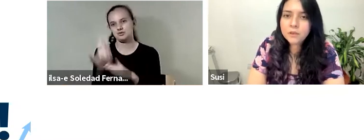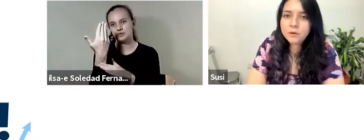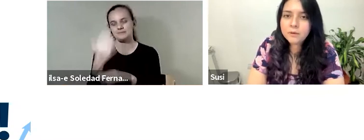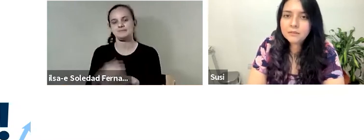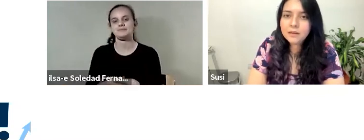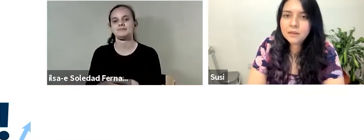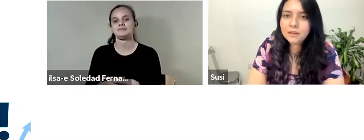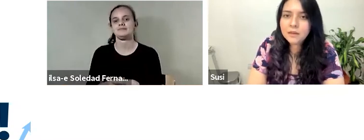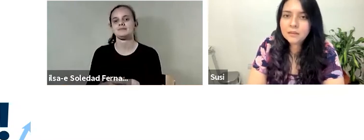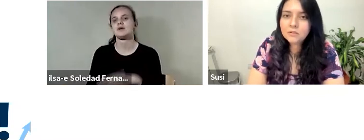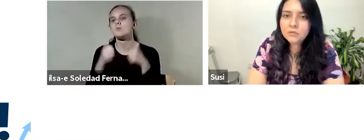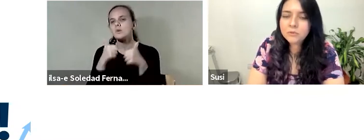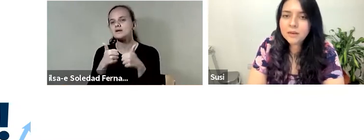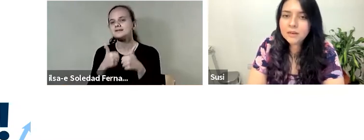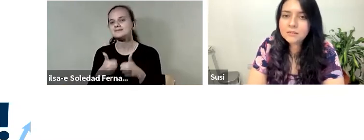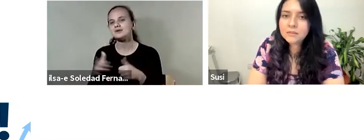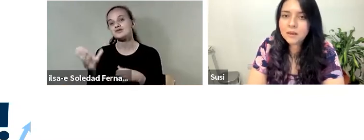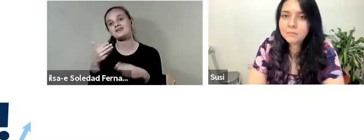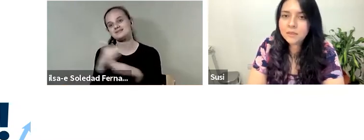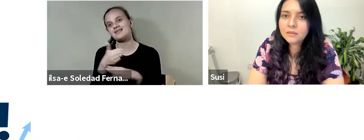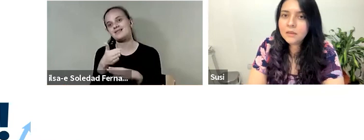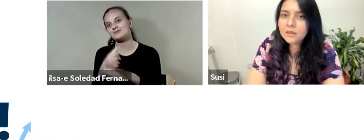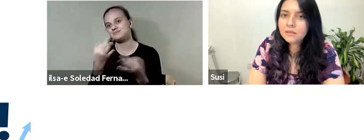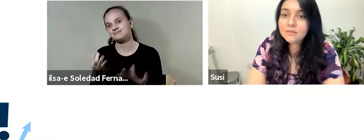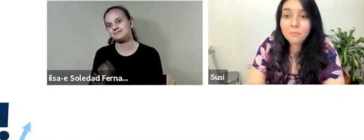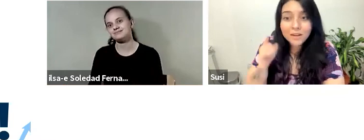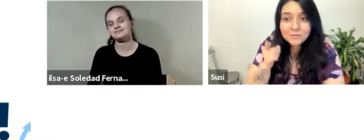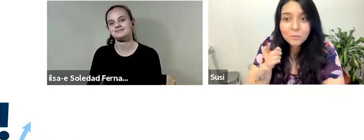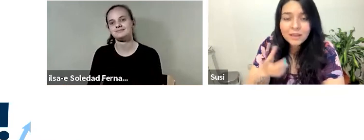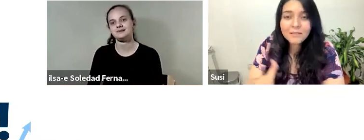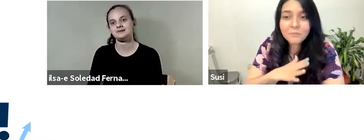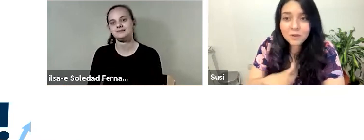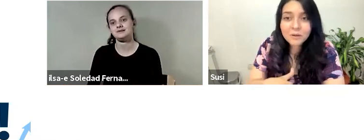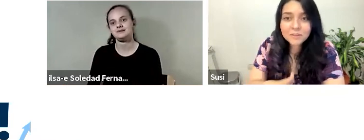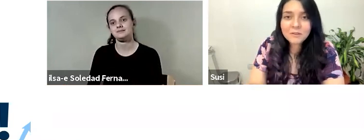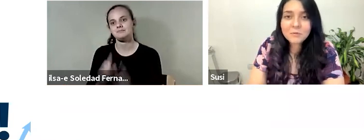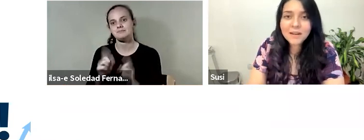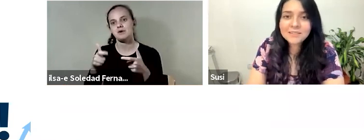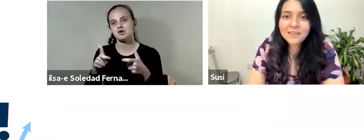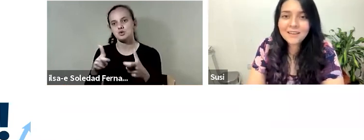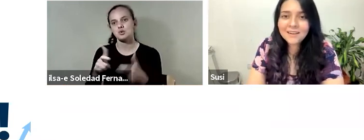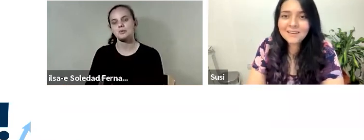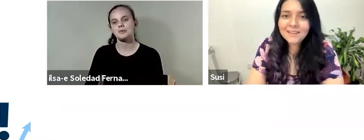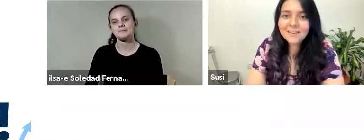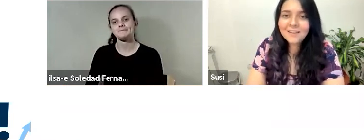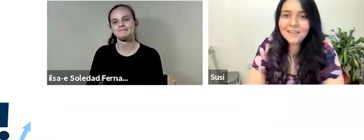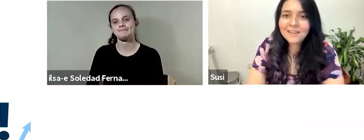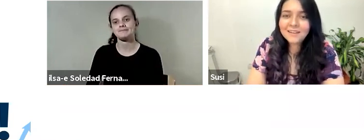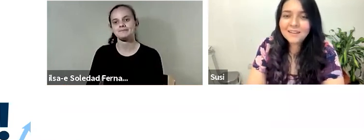Y los videos, bueno, van a estar en el canal de YouTube de la agencia también. Dice, buenísimo, porque ahí todas las personas van a poder acceder